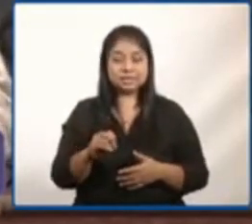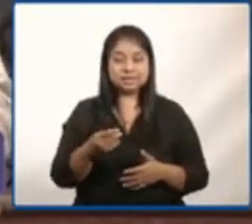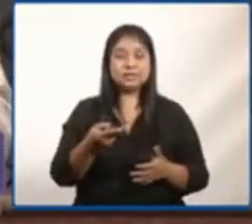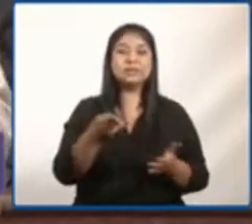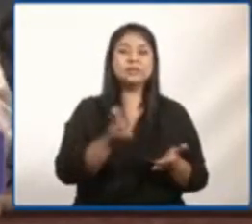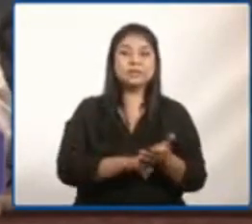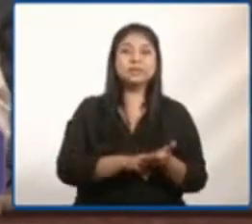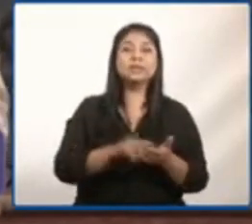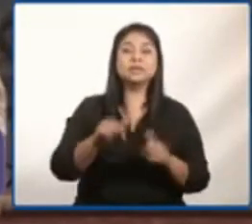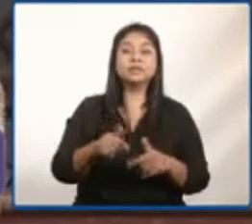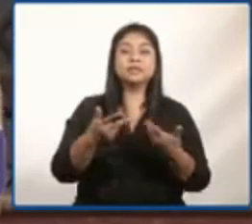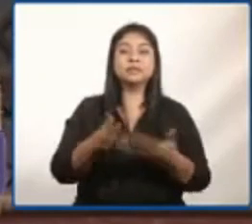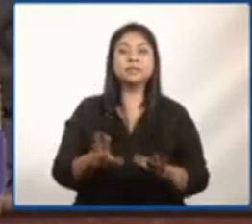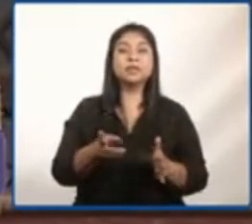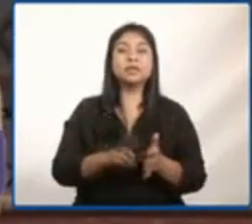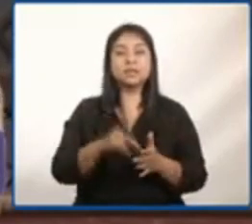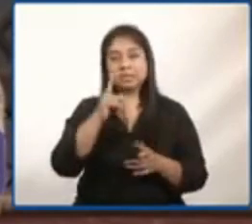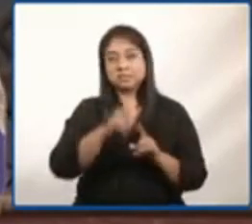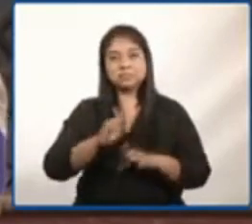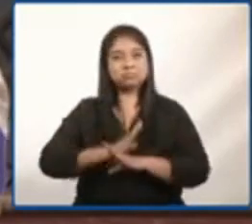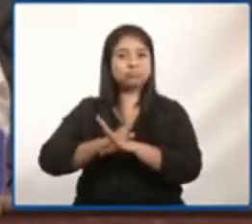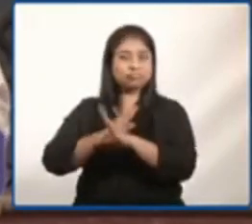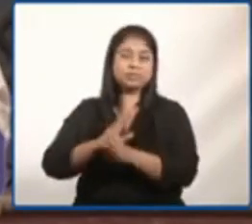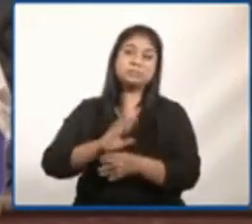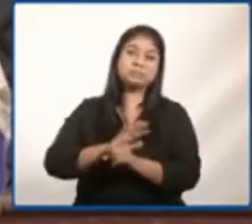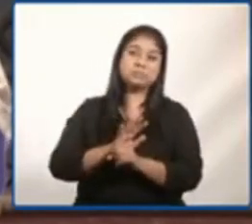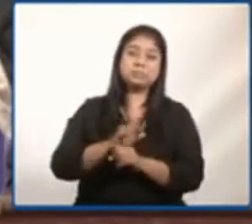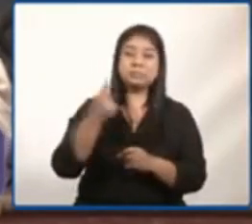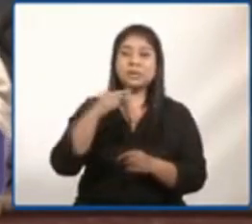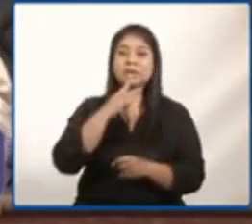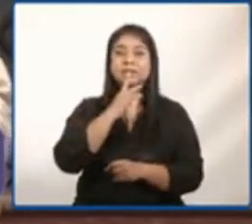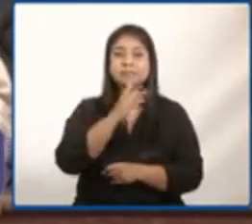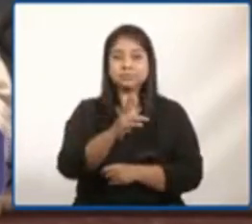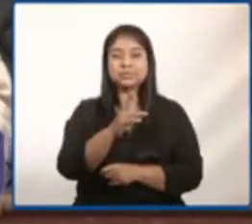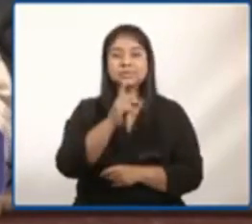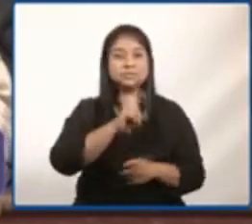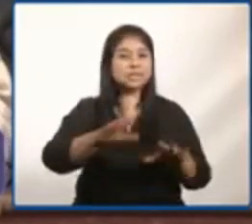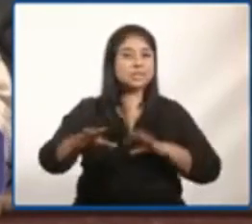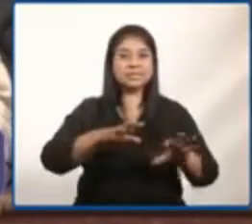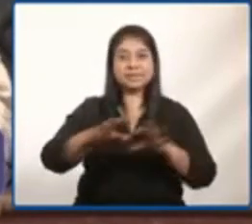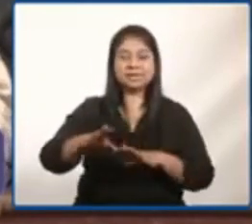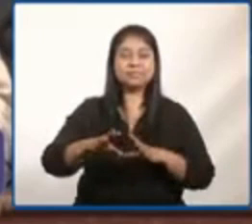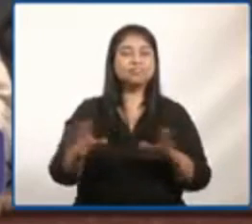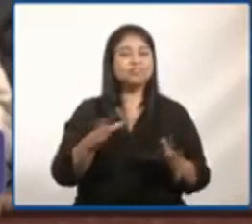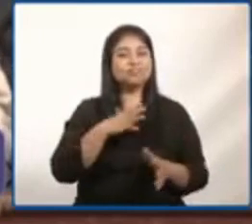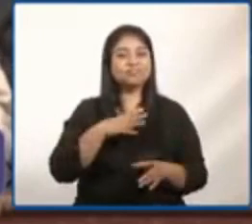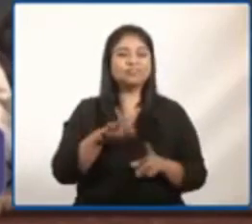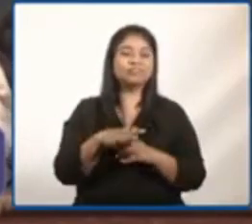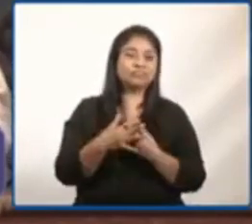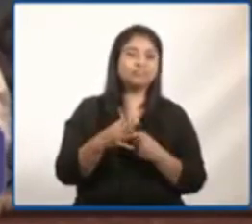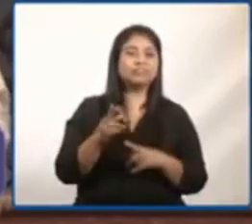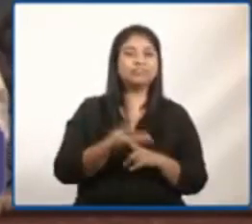y lo que buscamos con todo esto es prevenir, mitigar y responder a eventos generadores de situaciones de